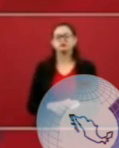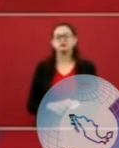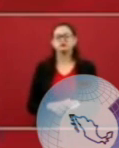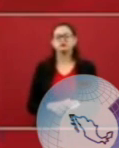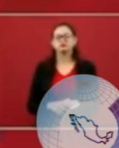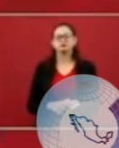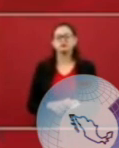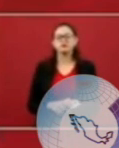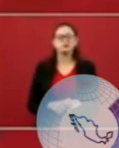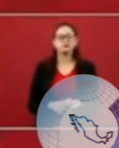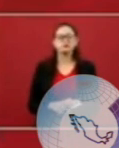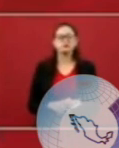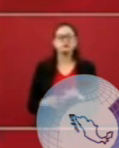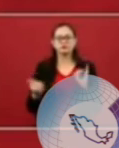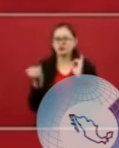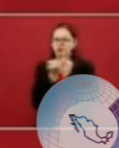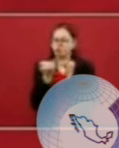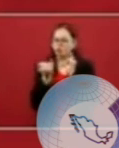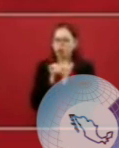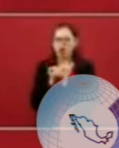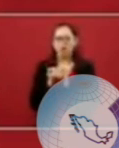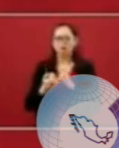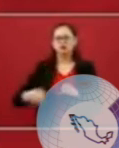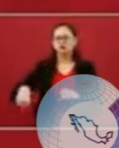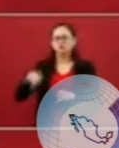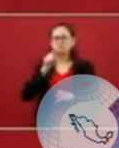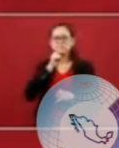con el operativo, se va a continuar,